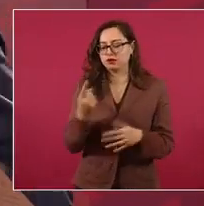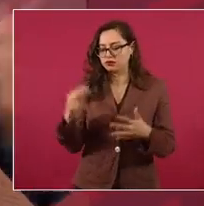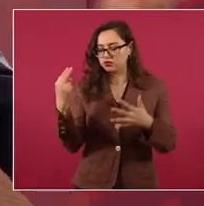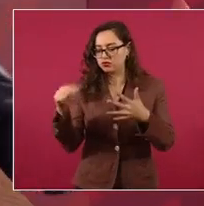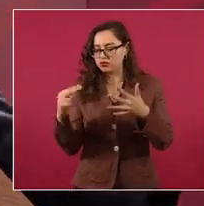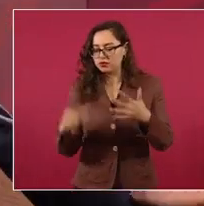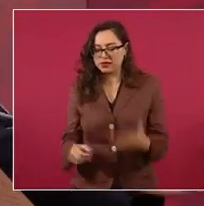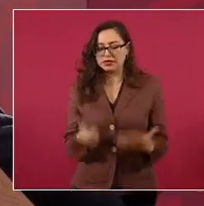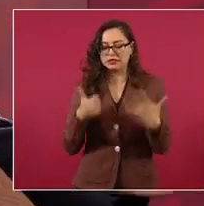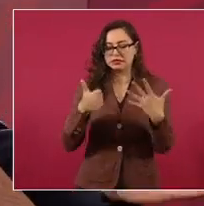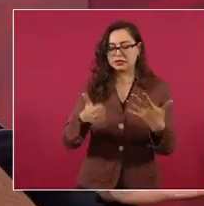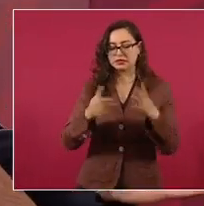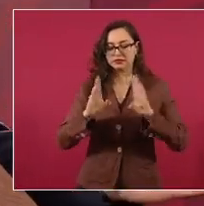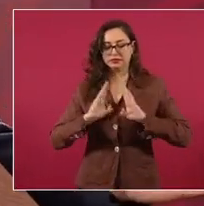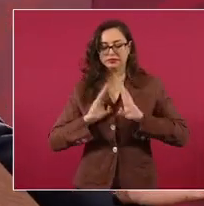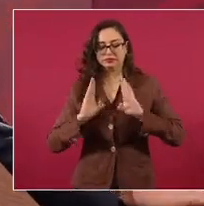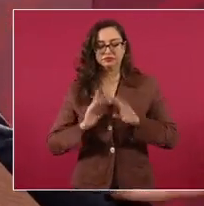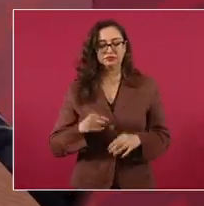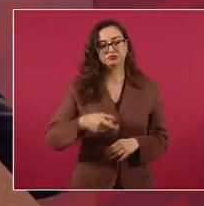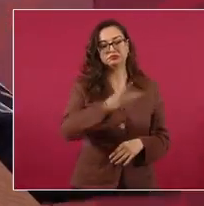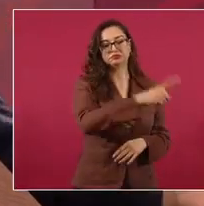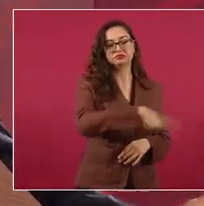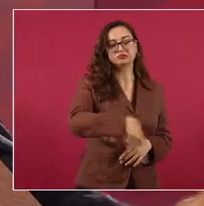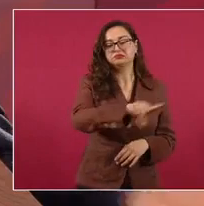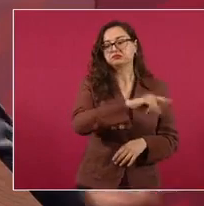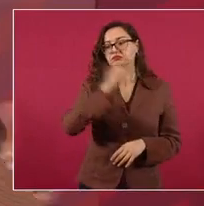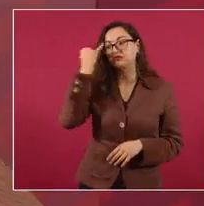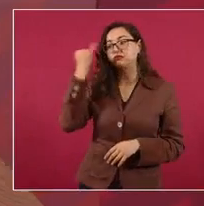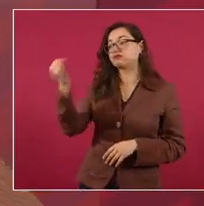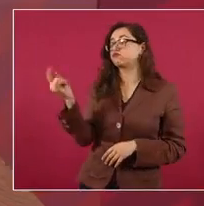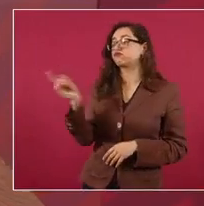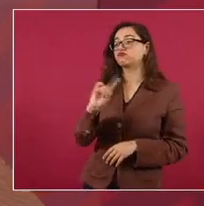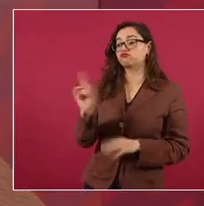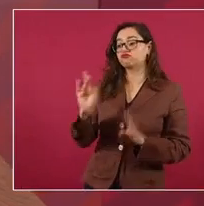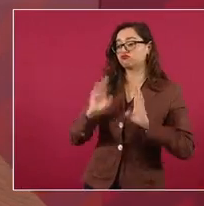pues ya no íbamos a poder actuar.